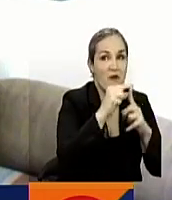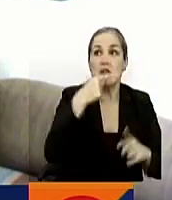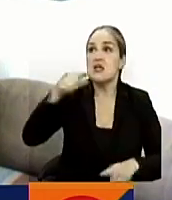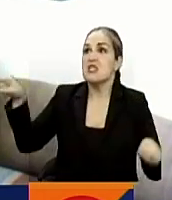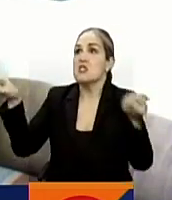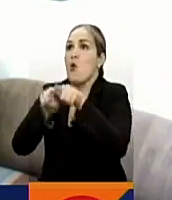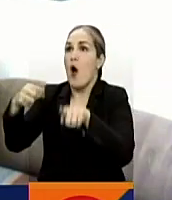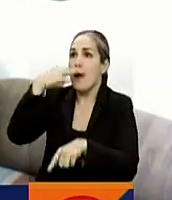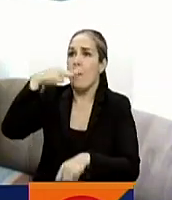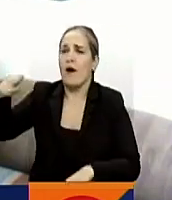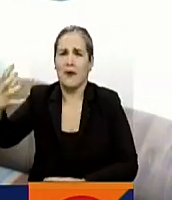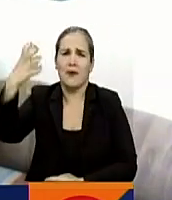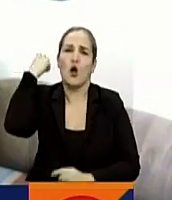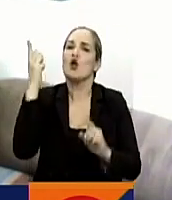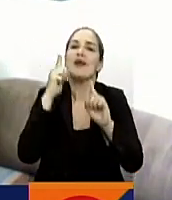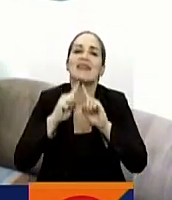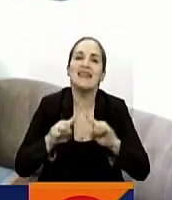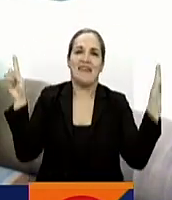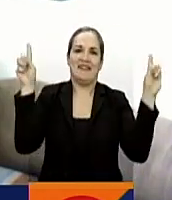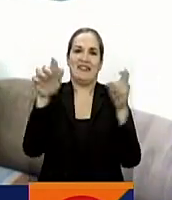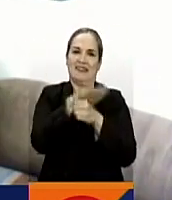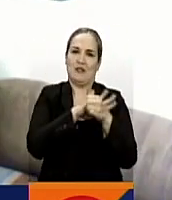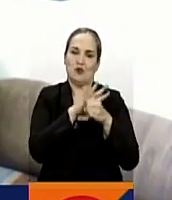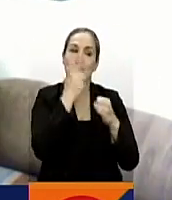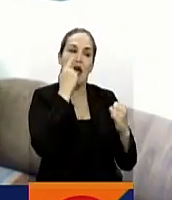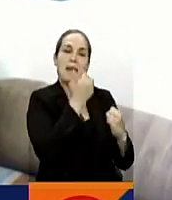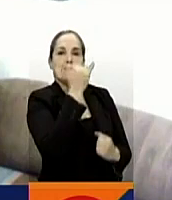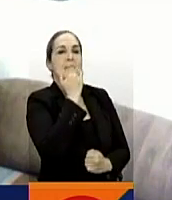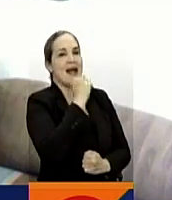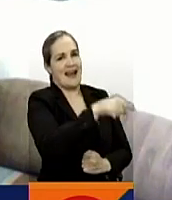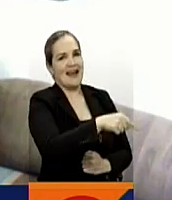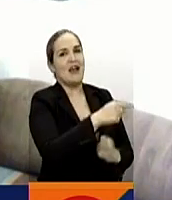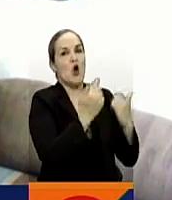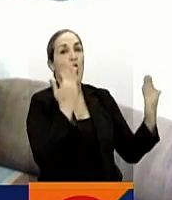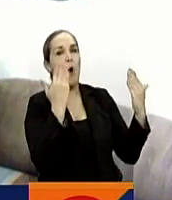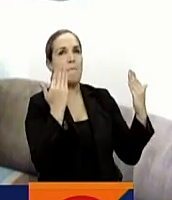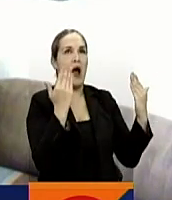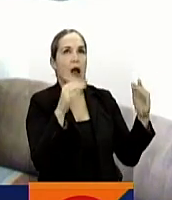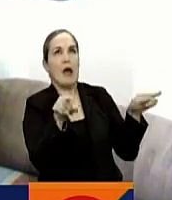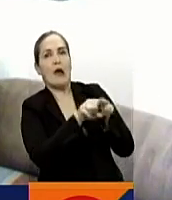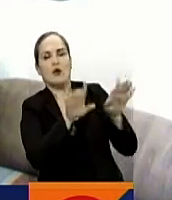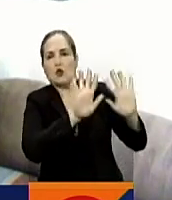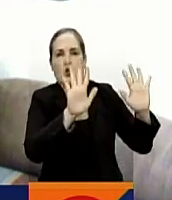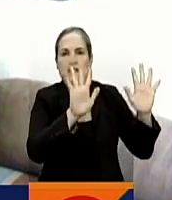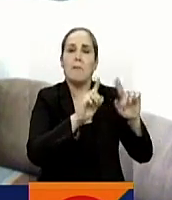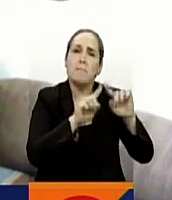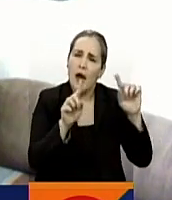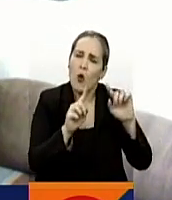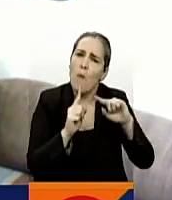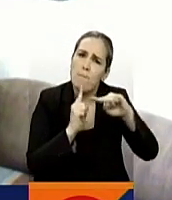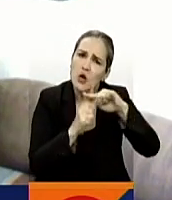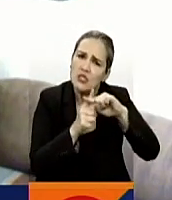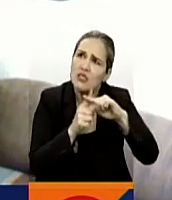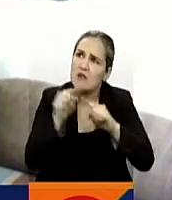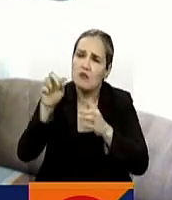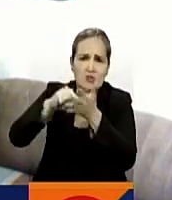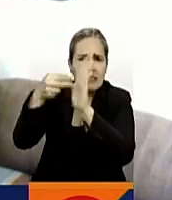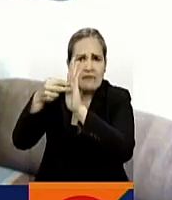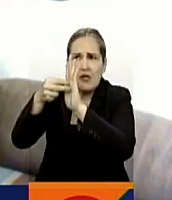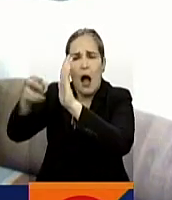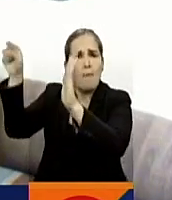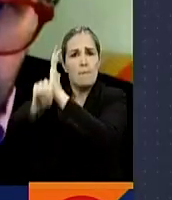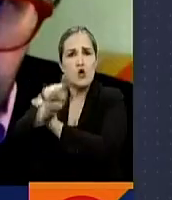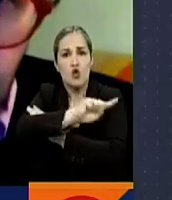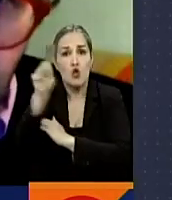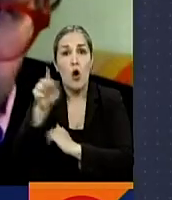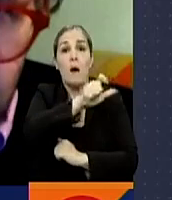genocidio tiene su singularidad y no son comparables pero en términos generales Yo creo que es positivo y a la gente que se queja de la diplomacia el Twitter